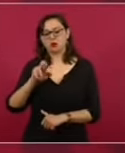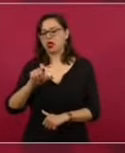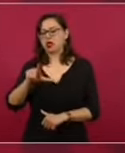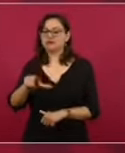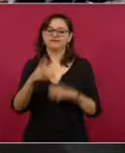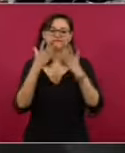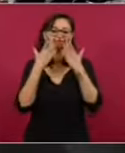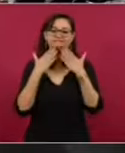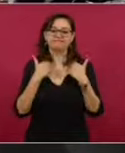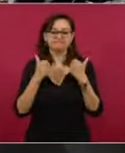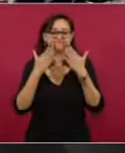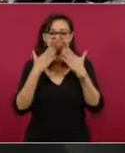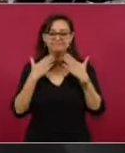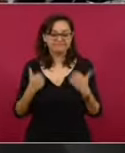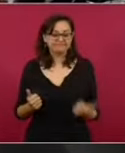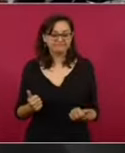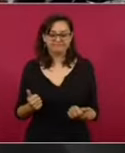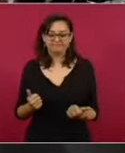Entonces,